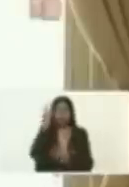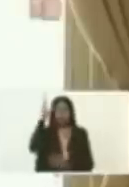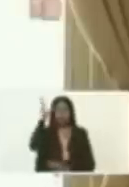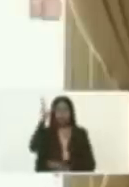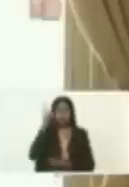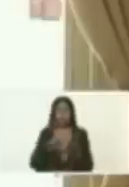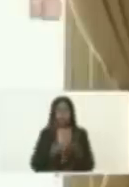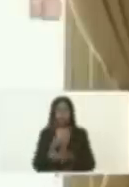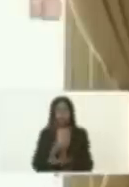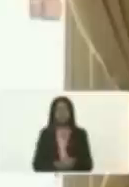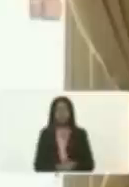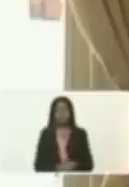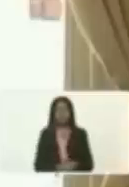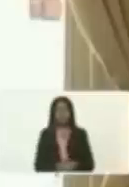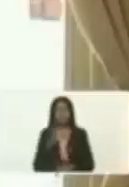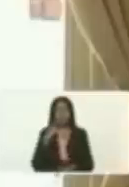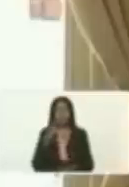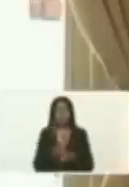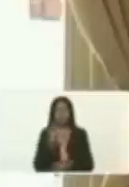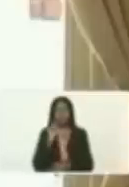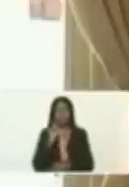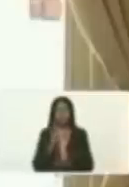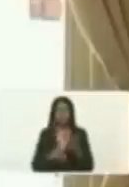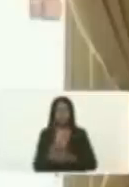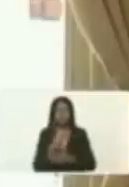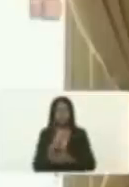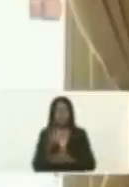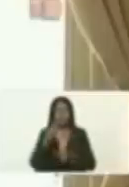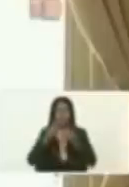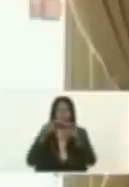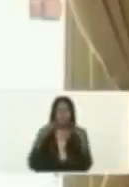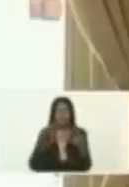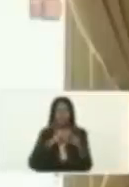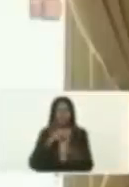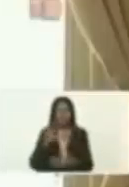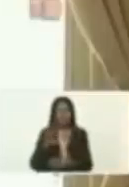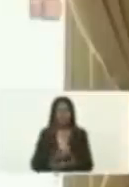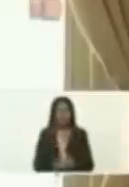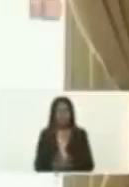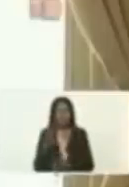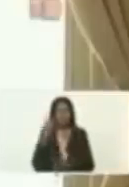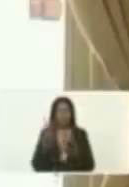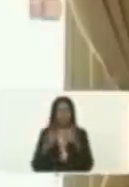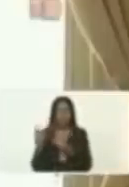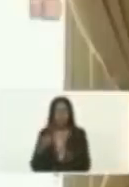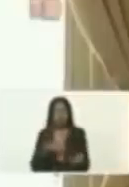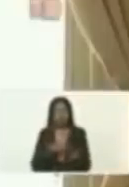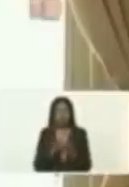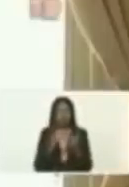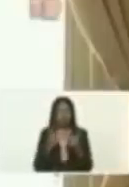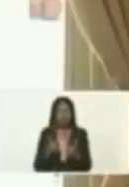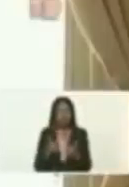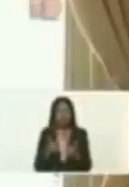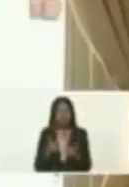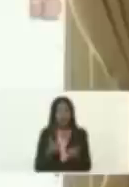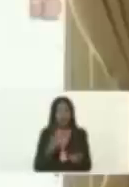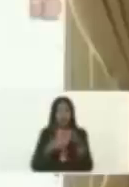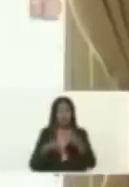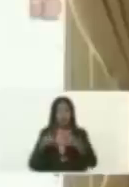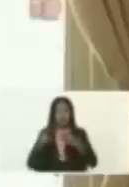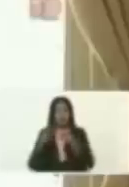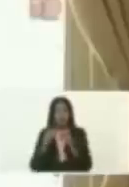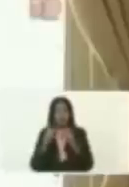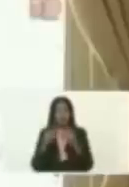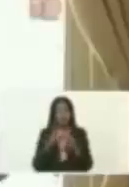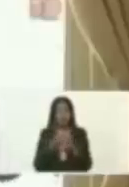de lo que es la necesidad para la paz del país de un diálogo soberano de un diálogo constructivo